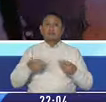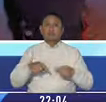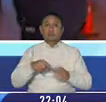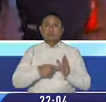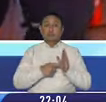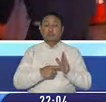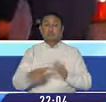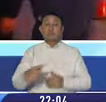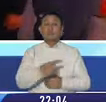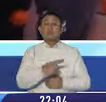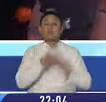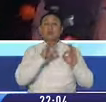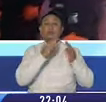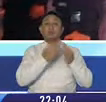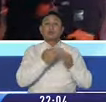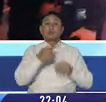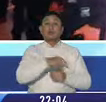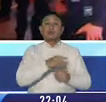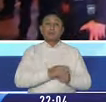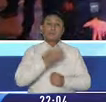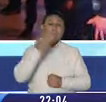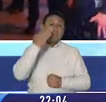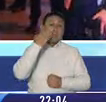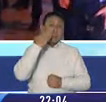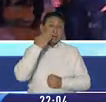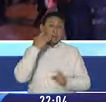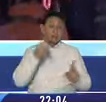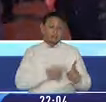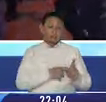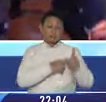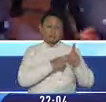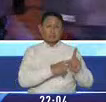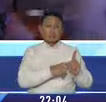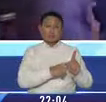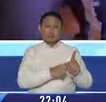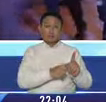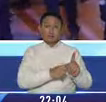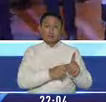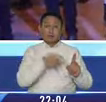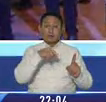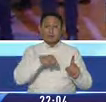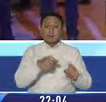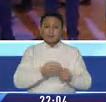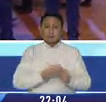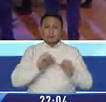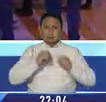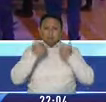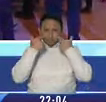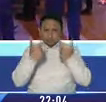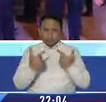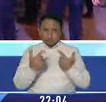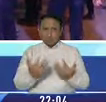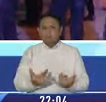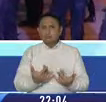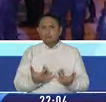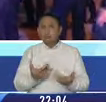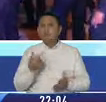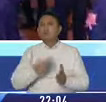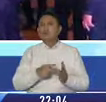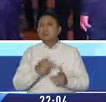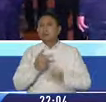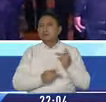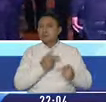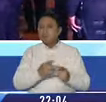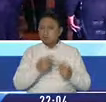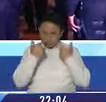la Oxisa, es decir, de la abogada Bernal, pues están pendientes de lo que tiene que ver con todo el proceso judicial